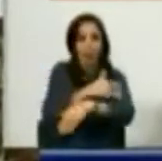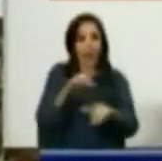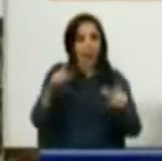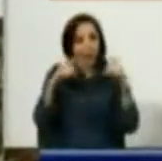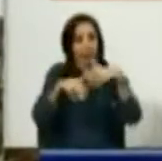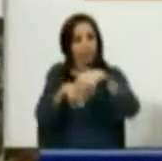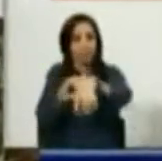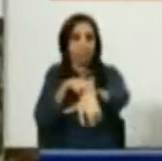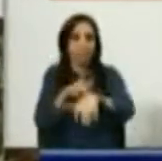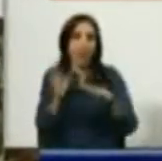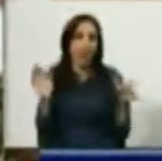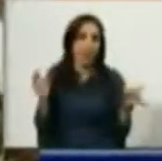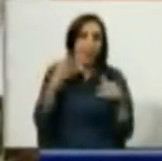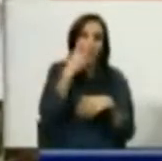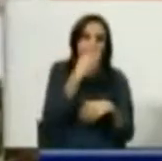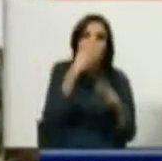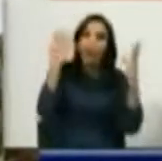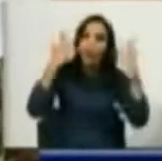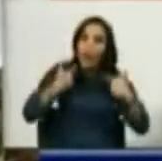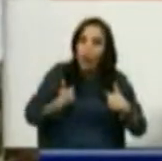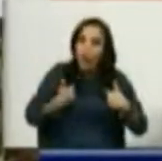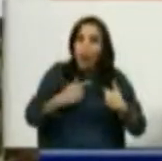de bulla de nada